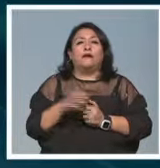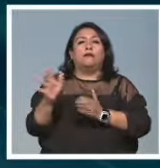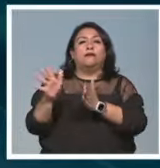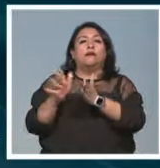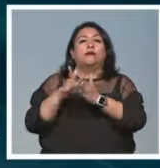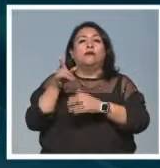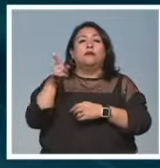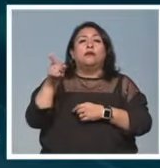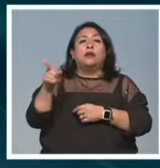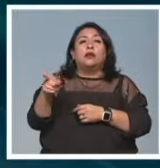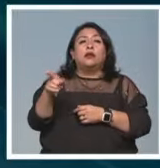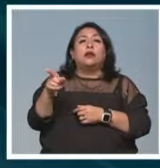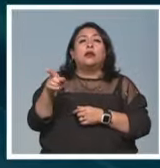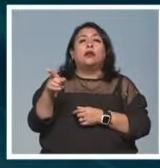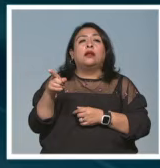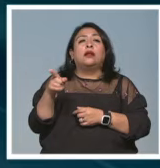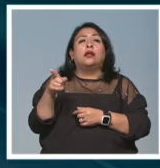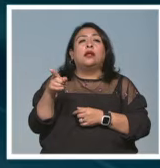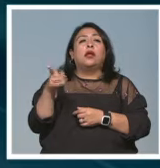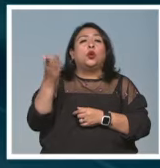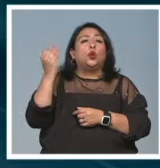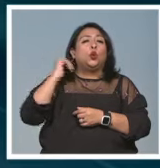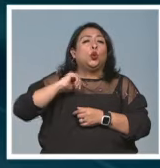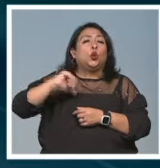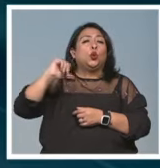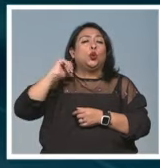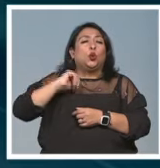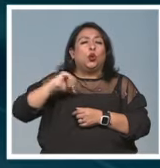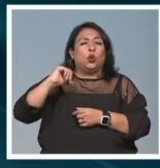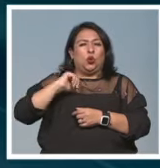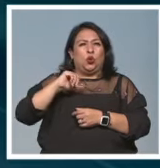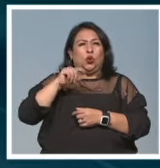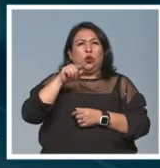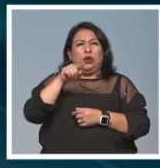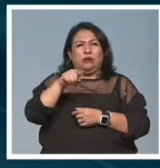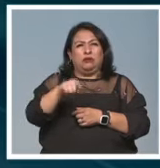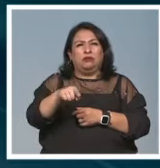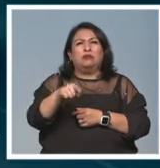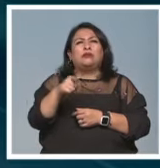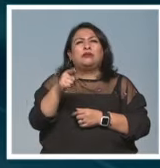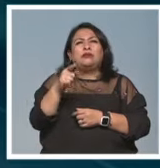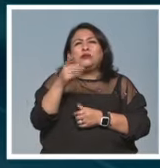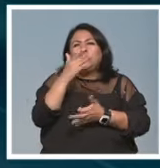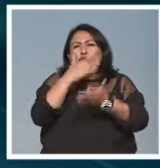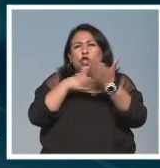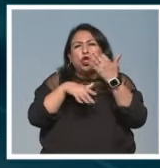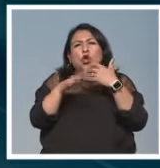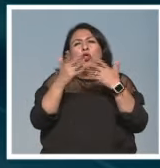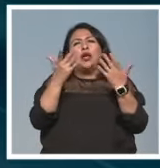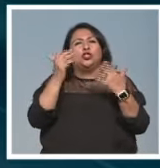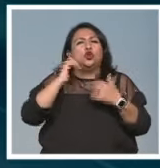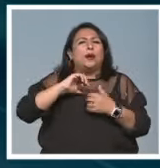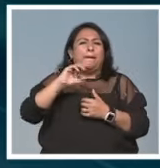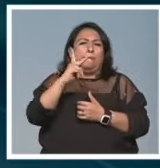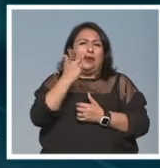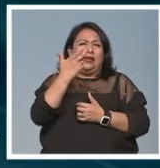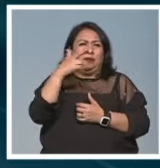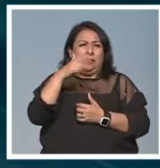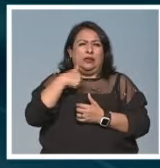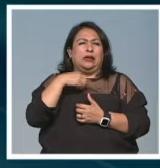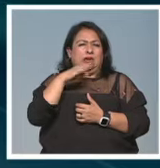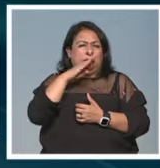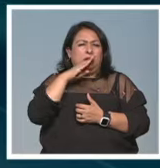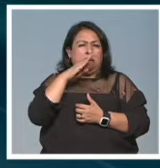Inspirada en la antigua grabación, que finalmente todas las cuestiones prehispánicas que hizo mi